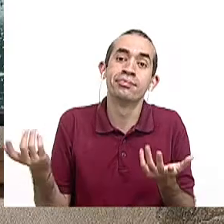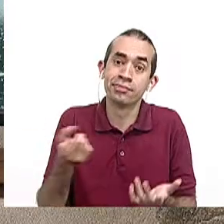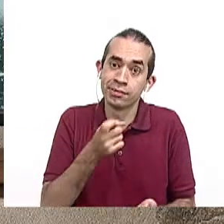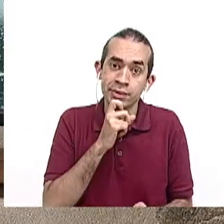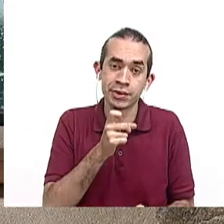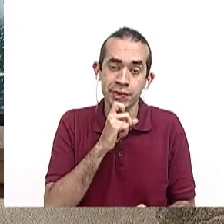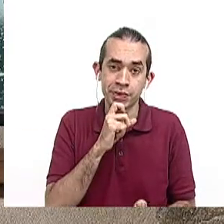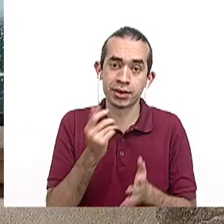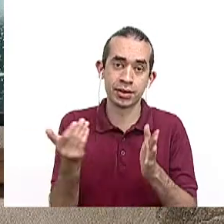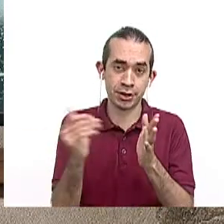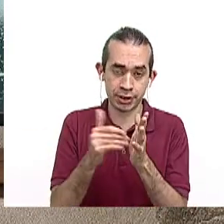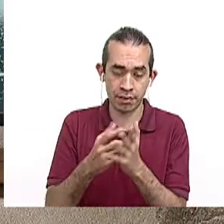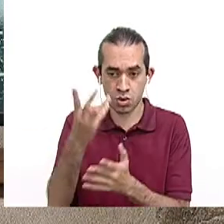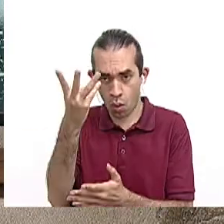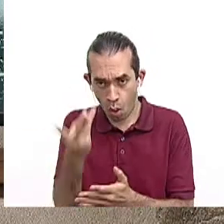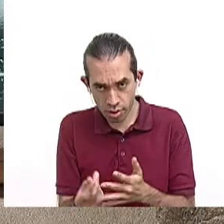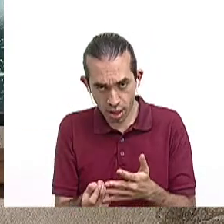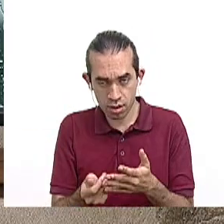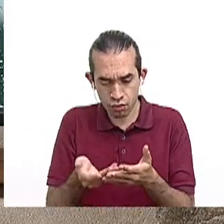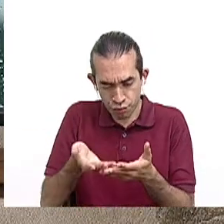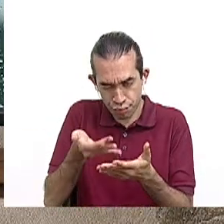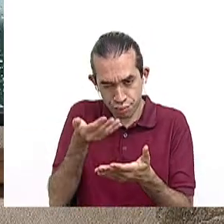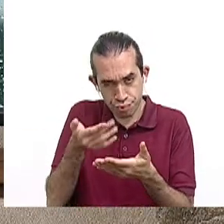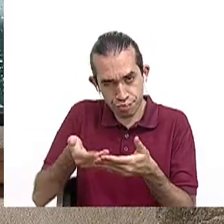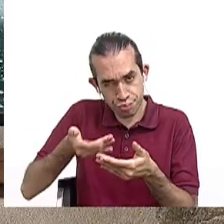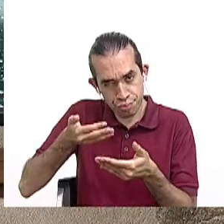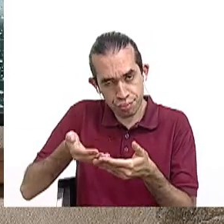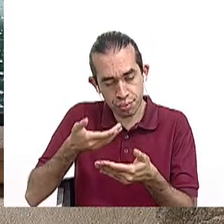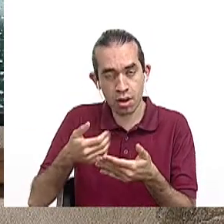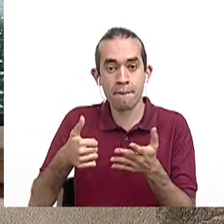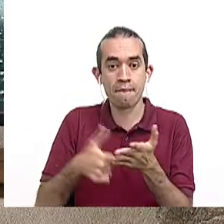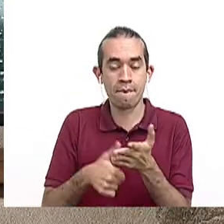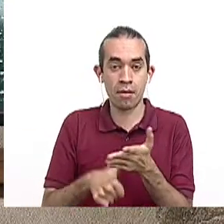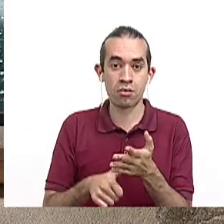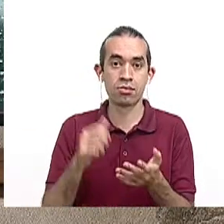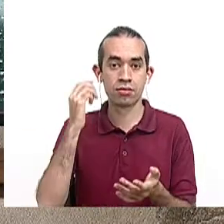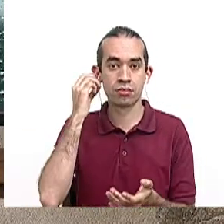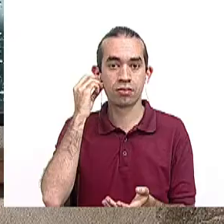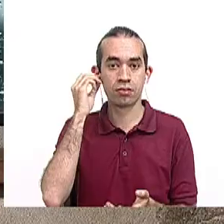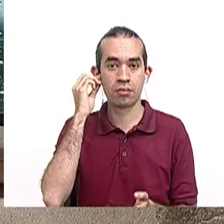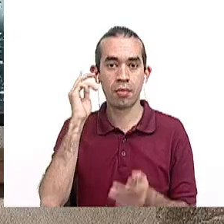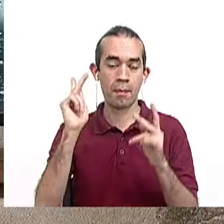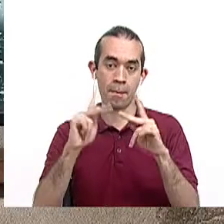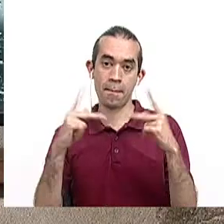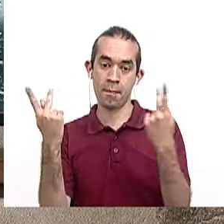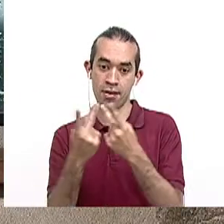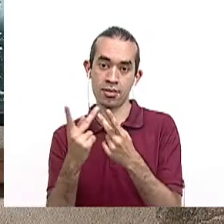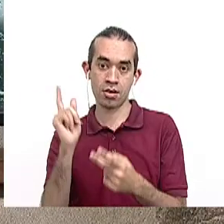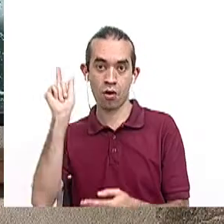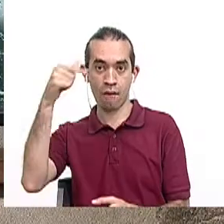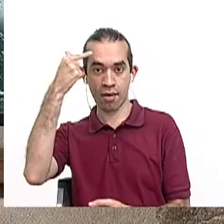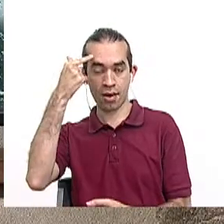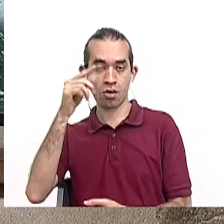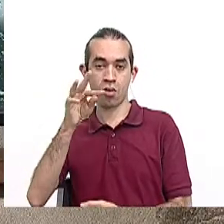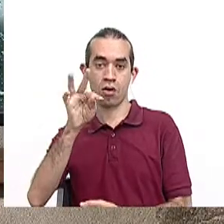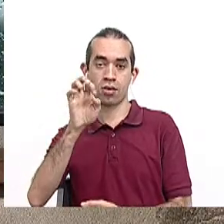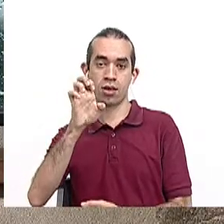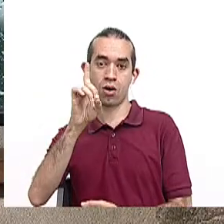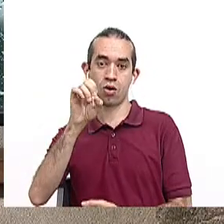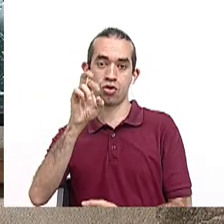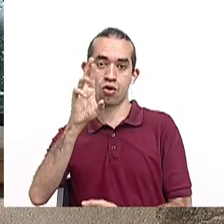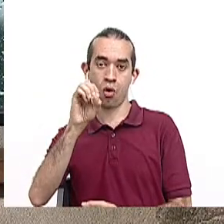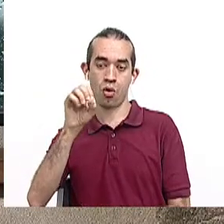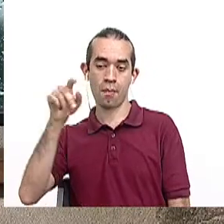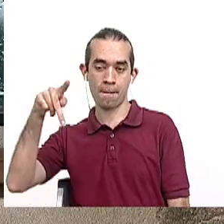para hacer reconteo de votos. Y como el partido de gobierno de don Teodoro Picado sostenía que